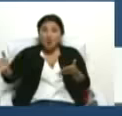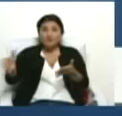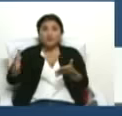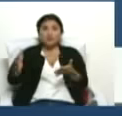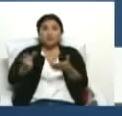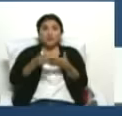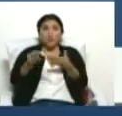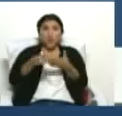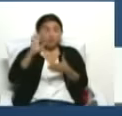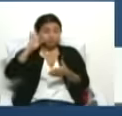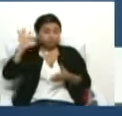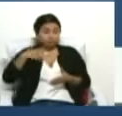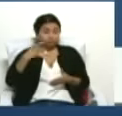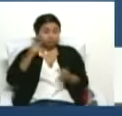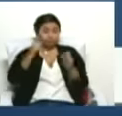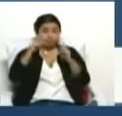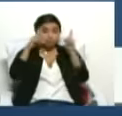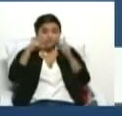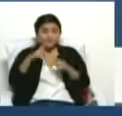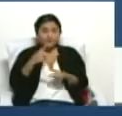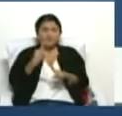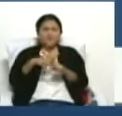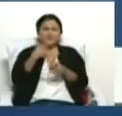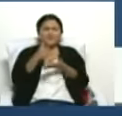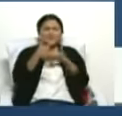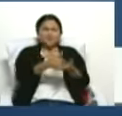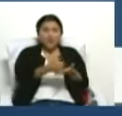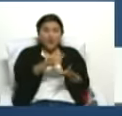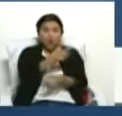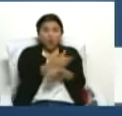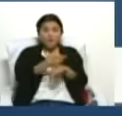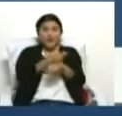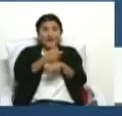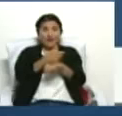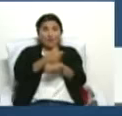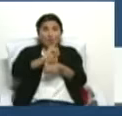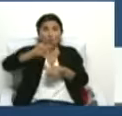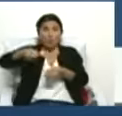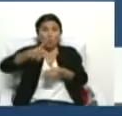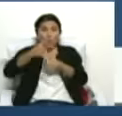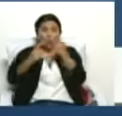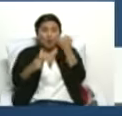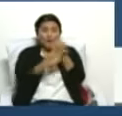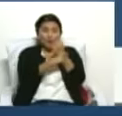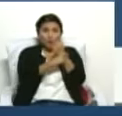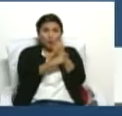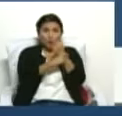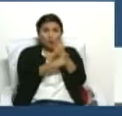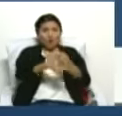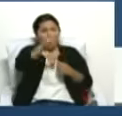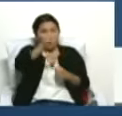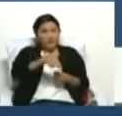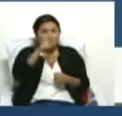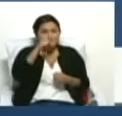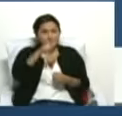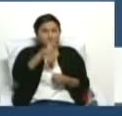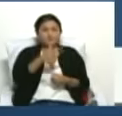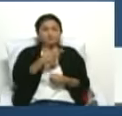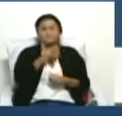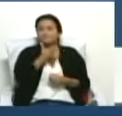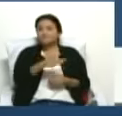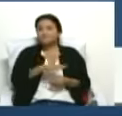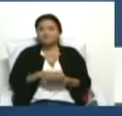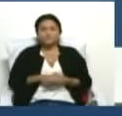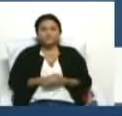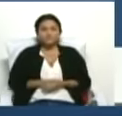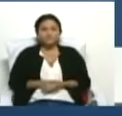increíble. Así como para ayudar al gobierno interino del innombrable y despreciado incluso ya